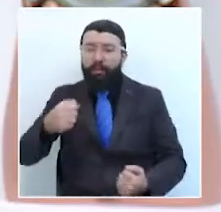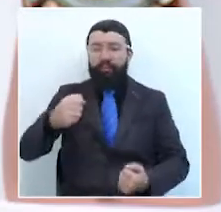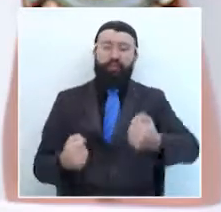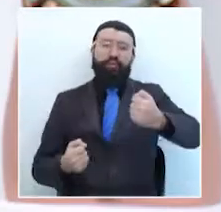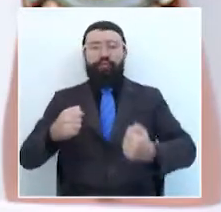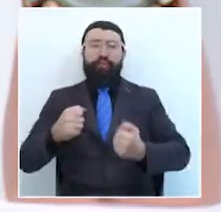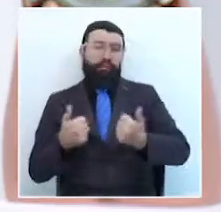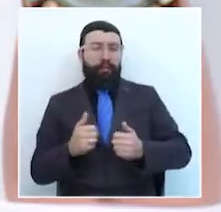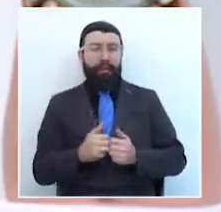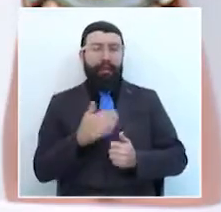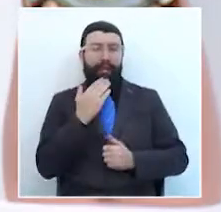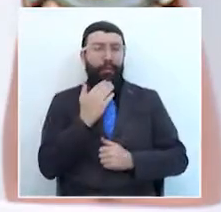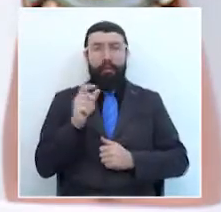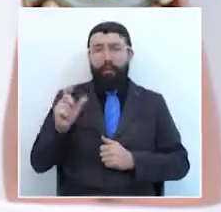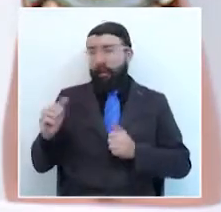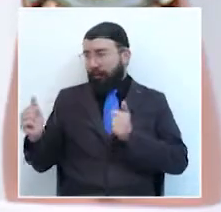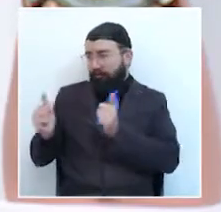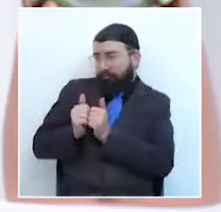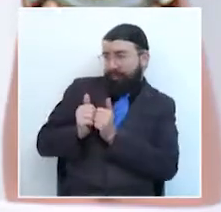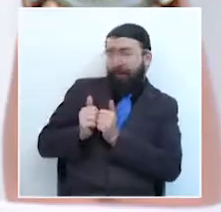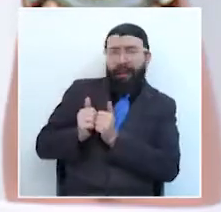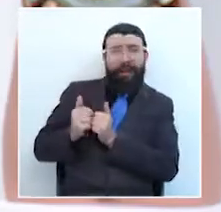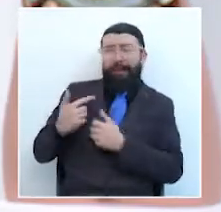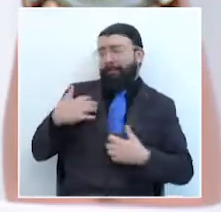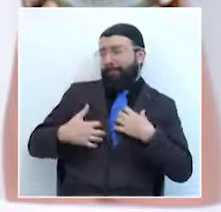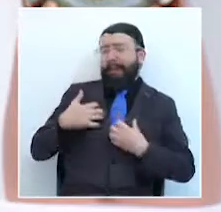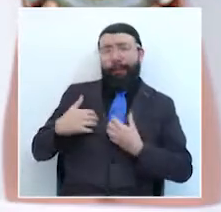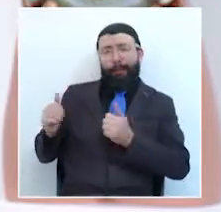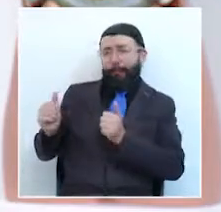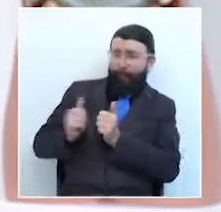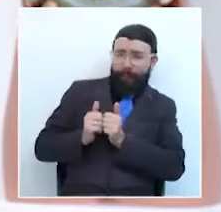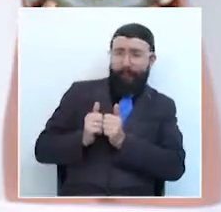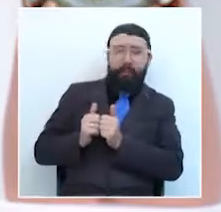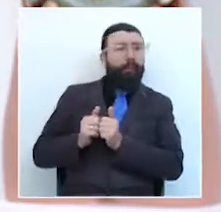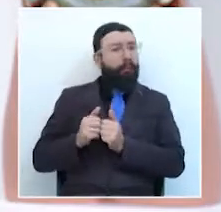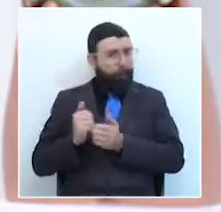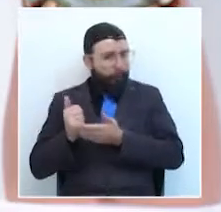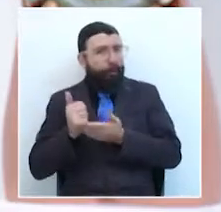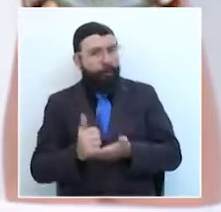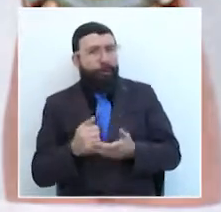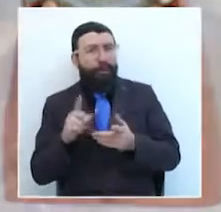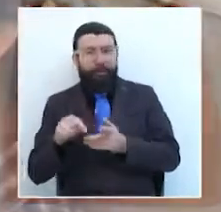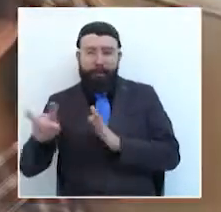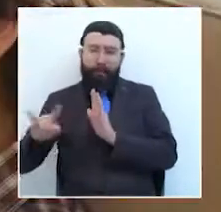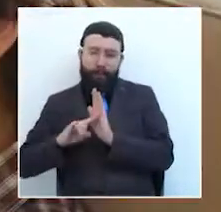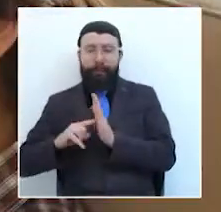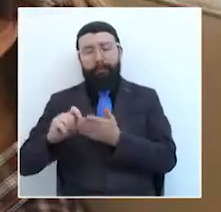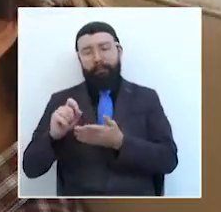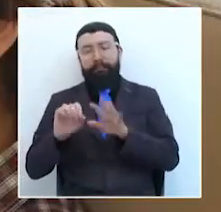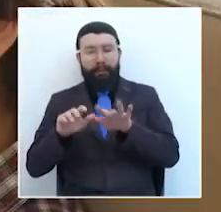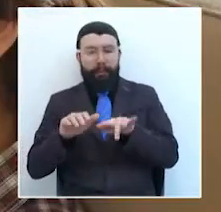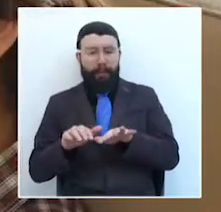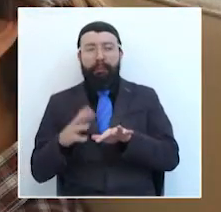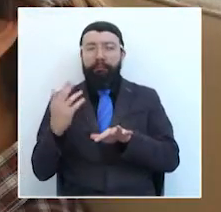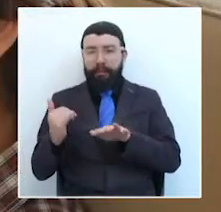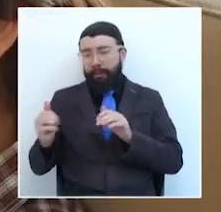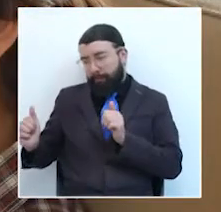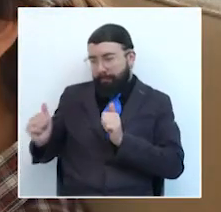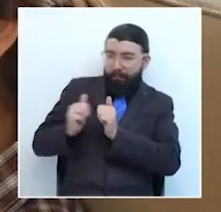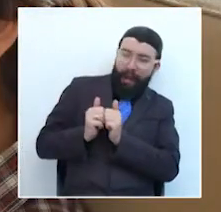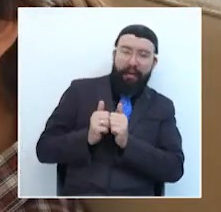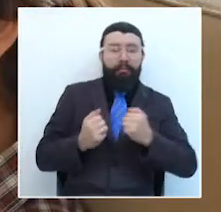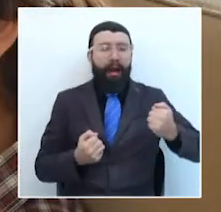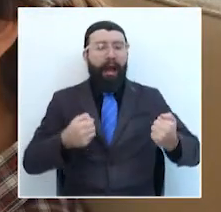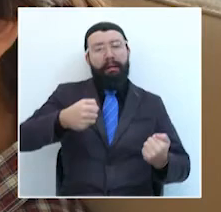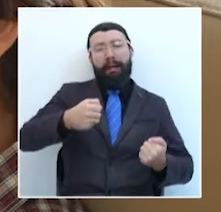miedo montar con copiloto o con pasajeros entonces uno puede por medio el aplicativo ocular para que vaya con un